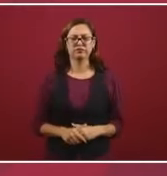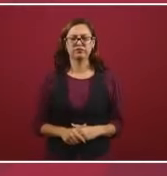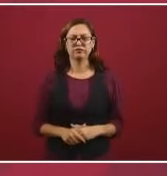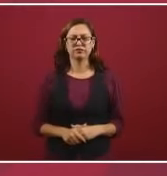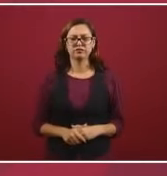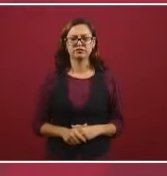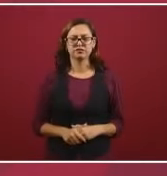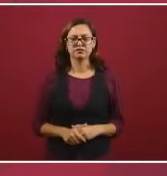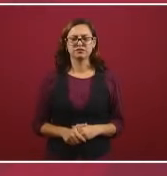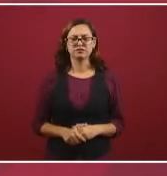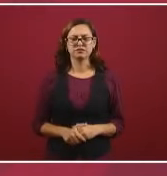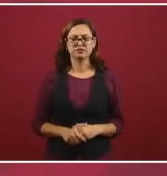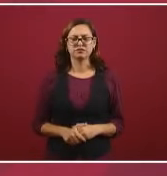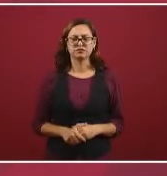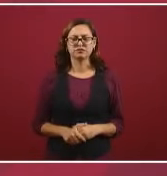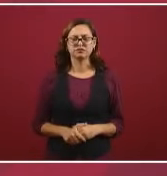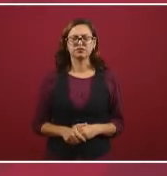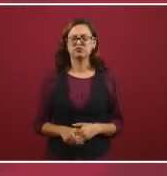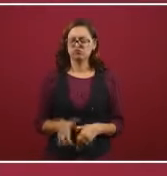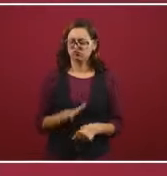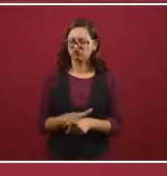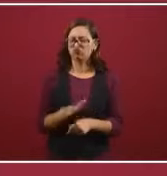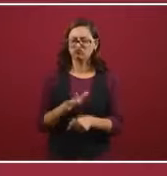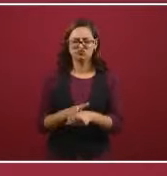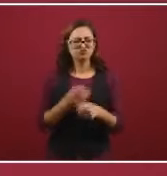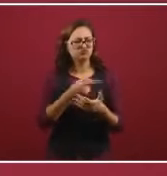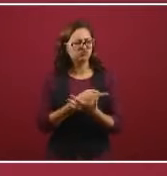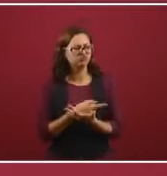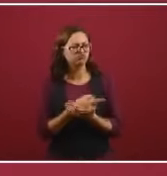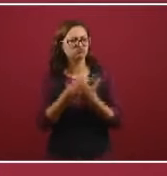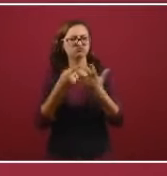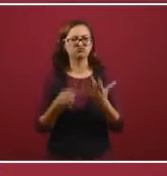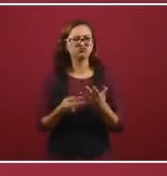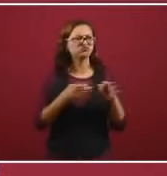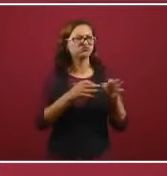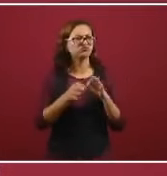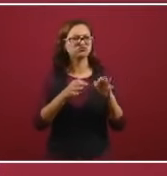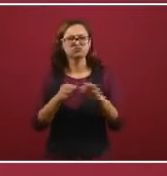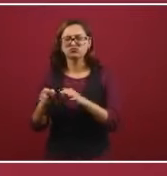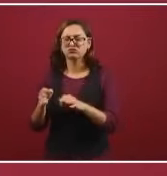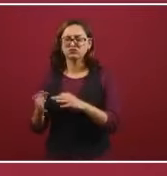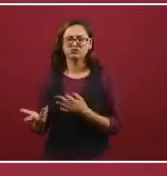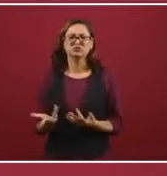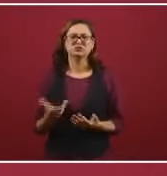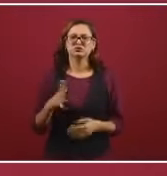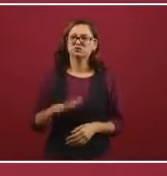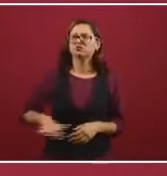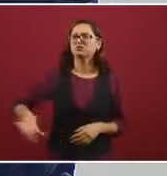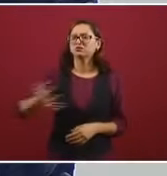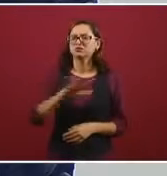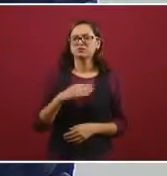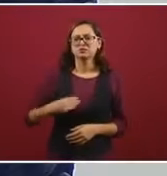que se tenga opciones de empleo y que haya bienestar.